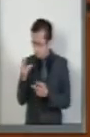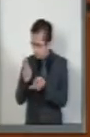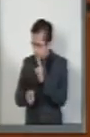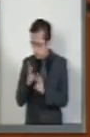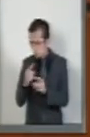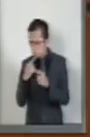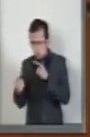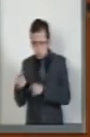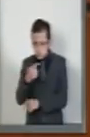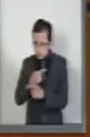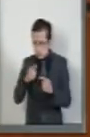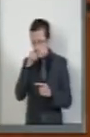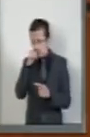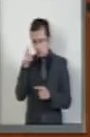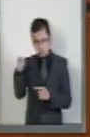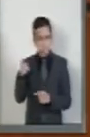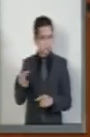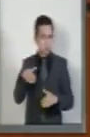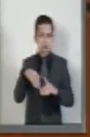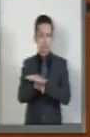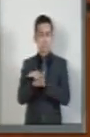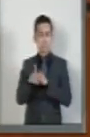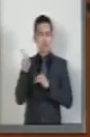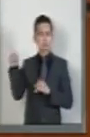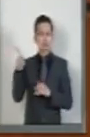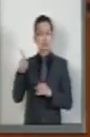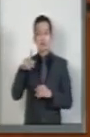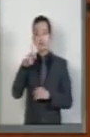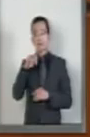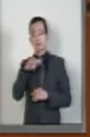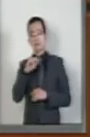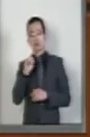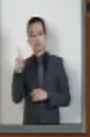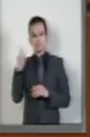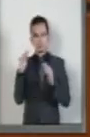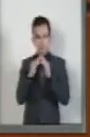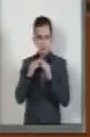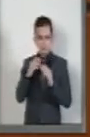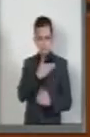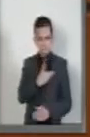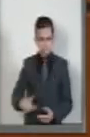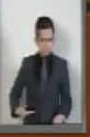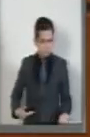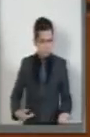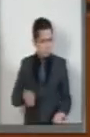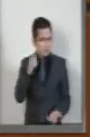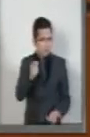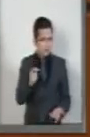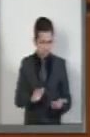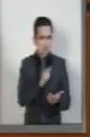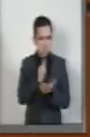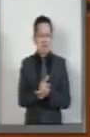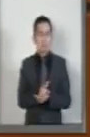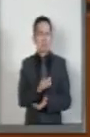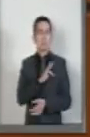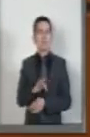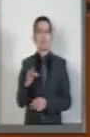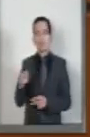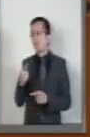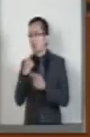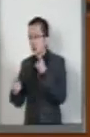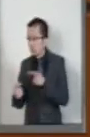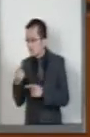derecho de picaporte en Los Pinos. Entonces la ley sí se negocia. Demandamos, por lo